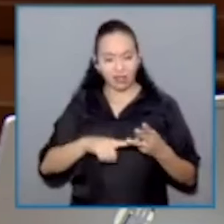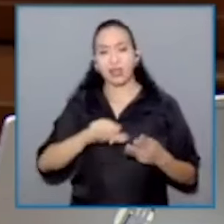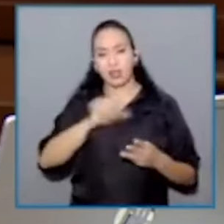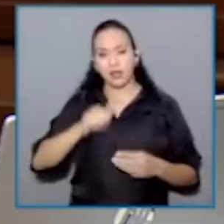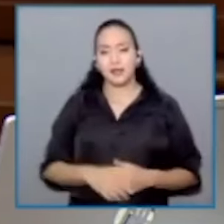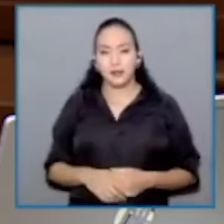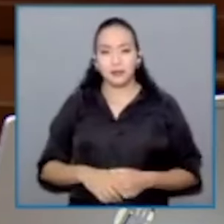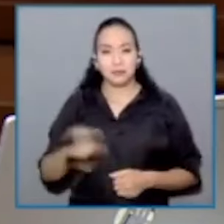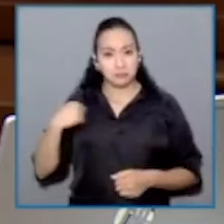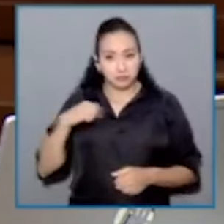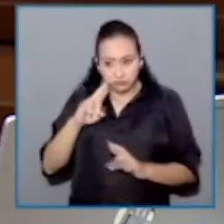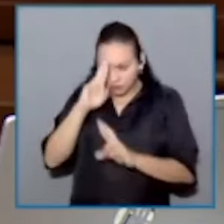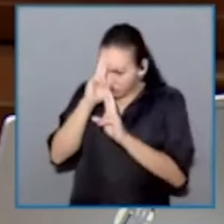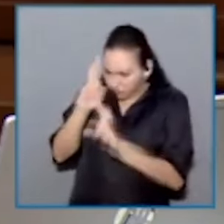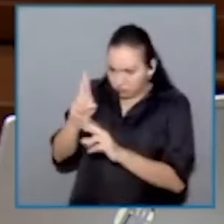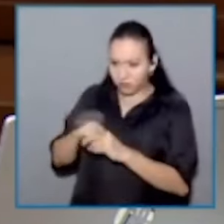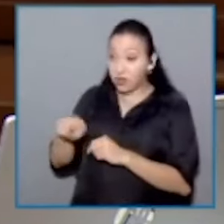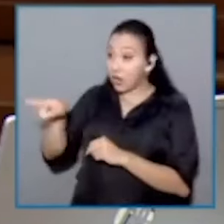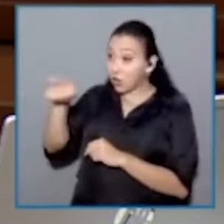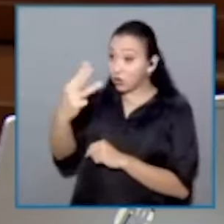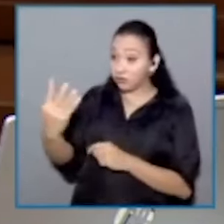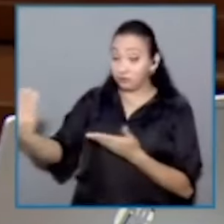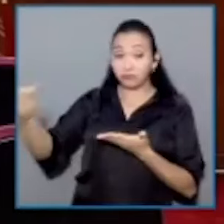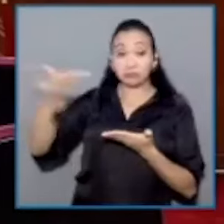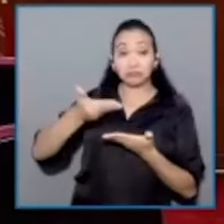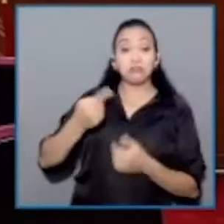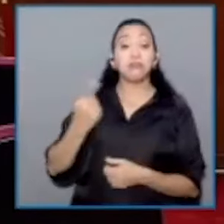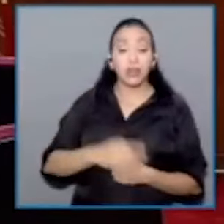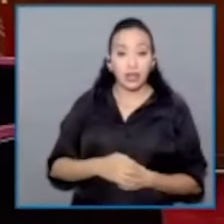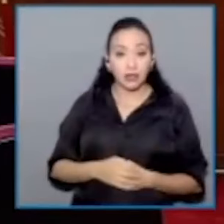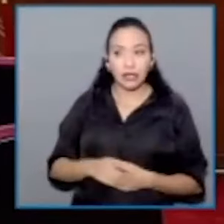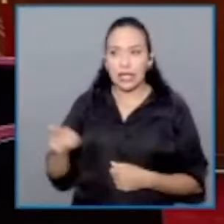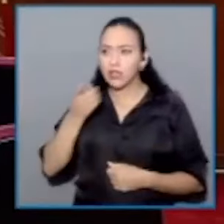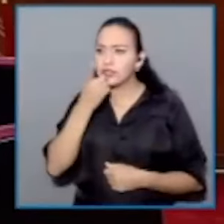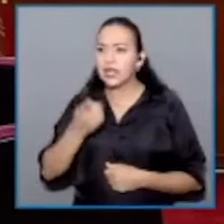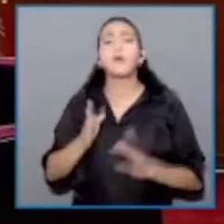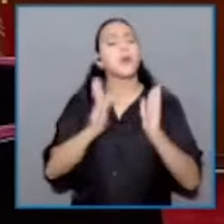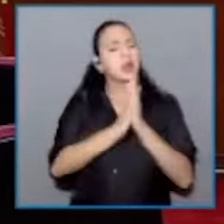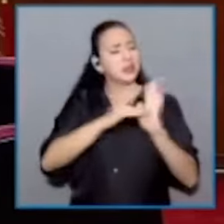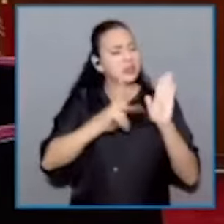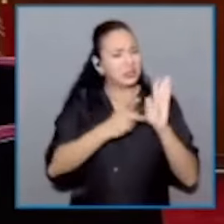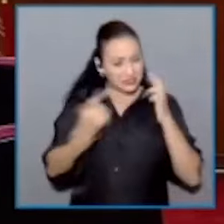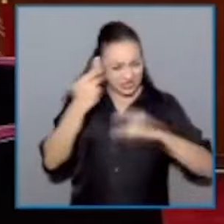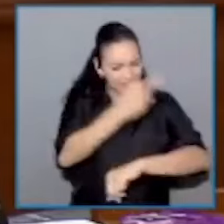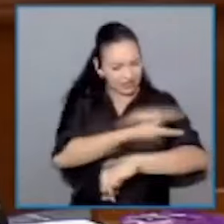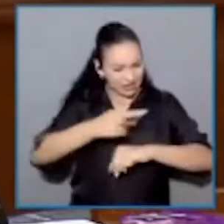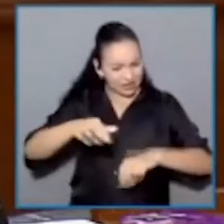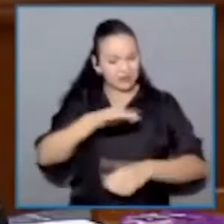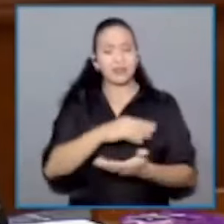en ese momento lo que pedían era revisar el proceso constitucional, el proceso de reforma de la Constitución hace 10